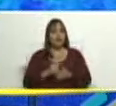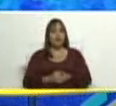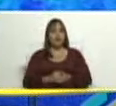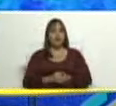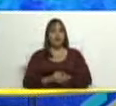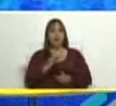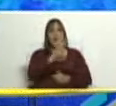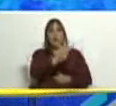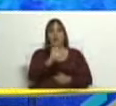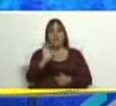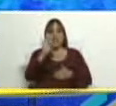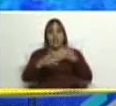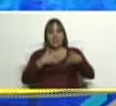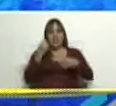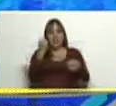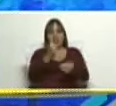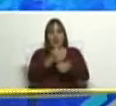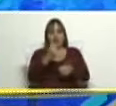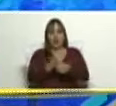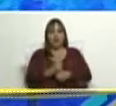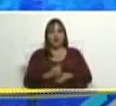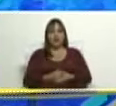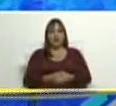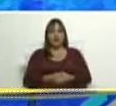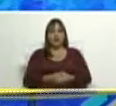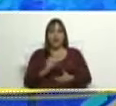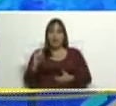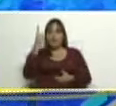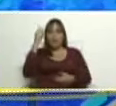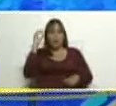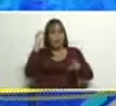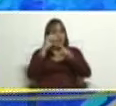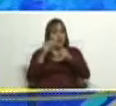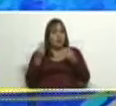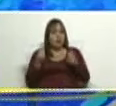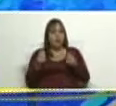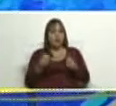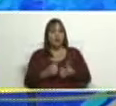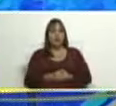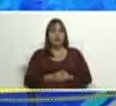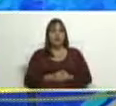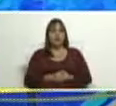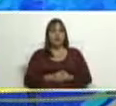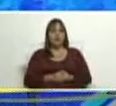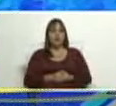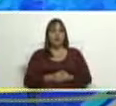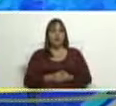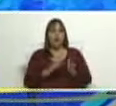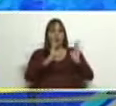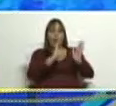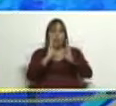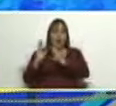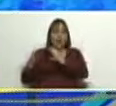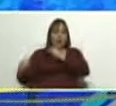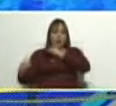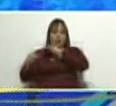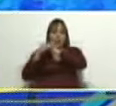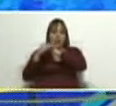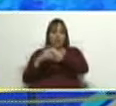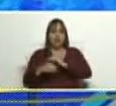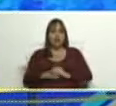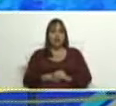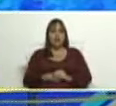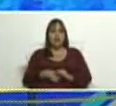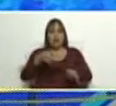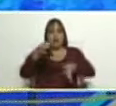40 acciones. El primer vértice, Organización para la Igualdad y